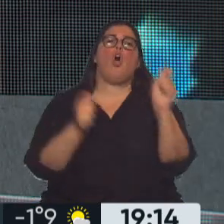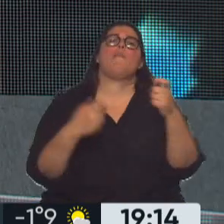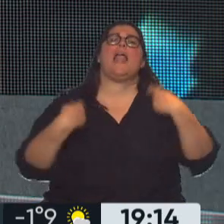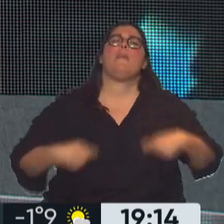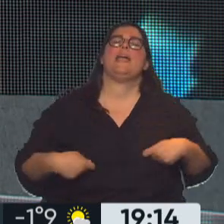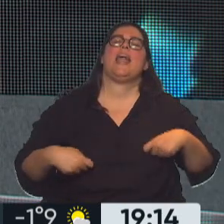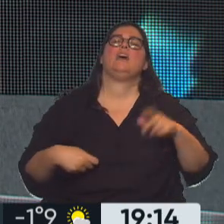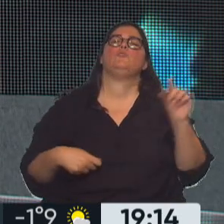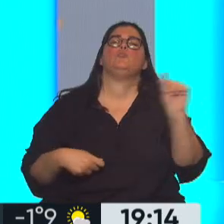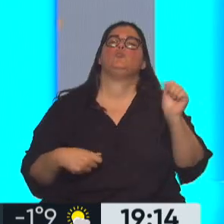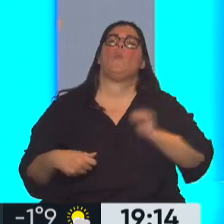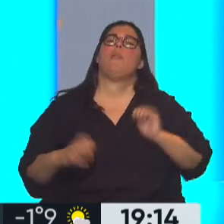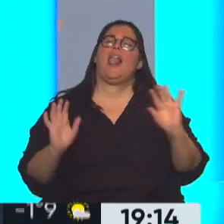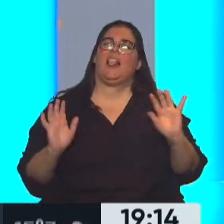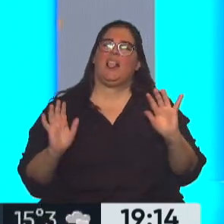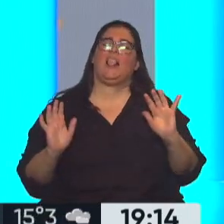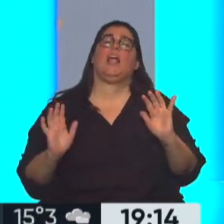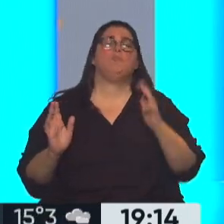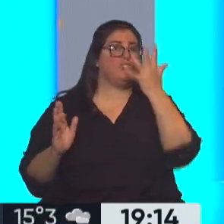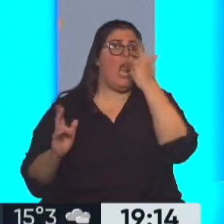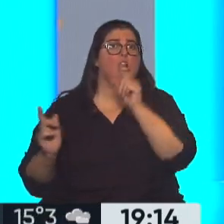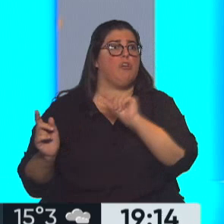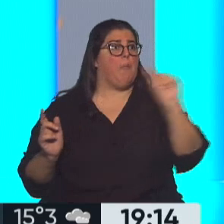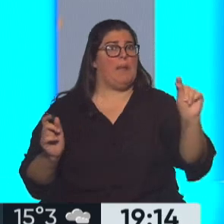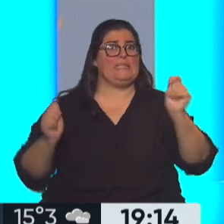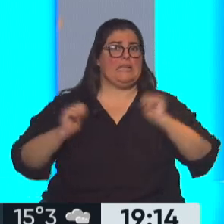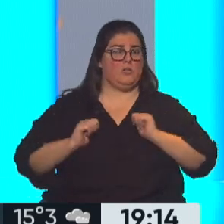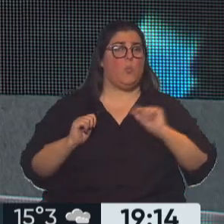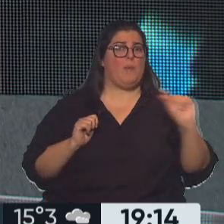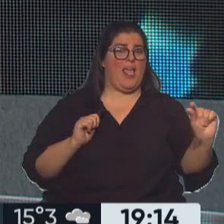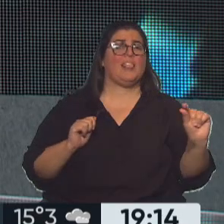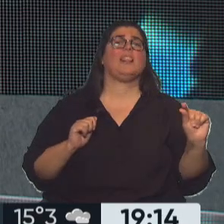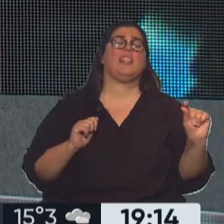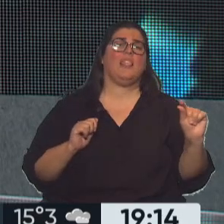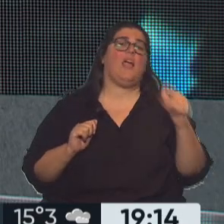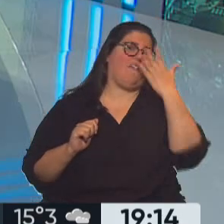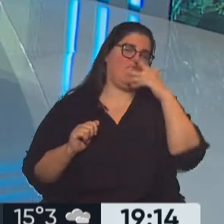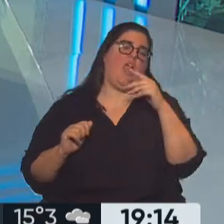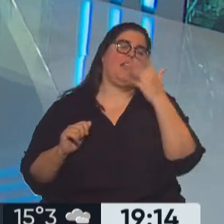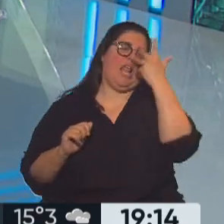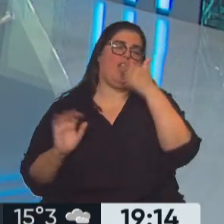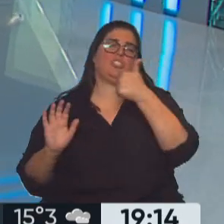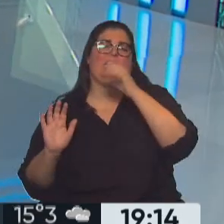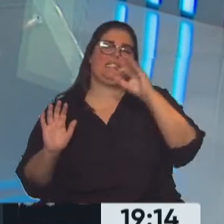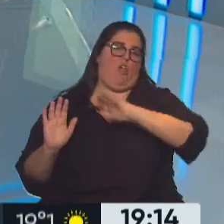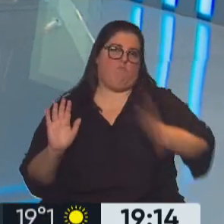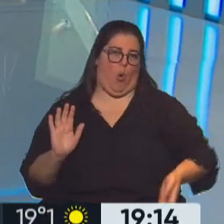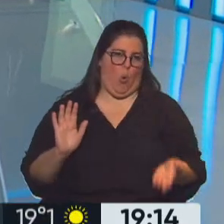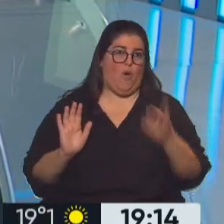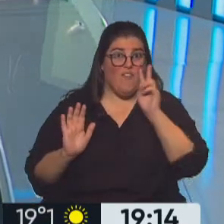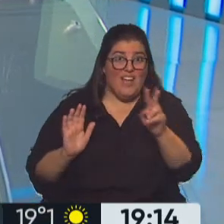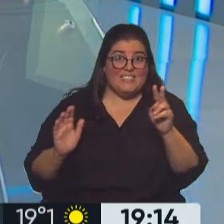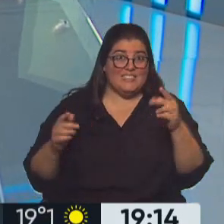pero se lo prestó un buen gesto de San Lorenzo ganó San Lorenzo 6 a0 les afanaron todo ves que San Lorenzo contra San Lorenzo lo tenés